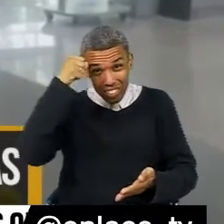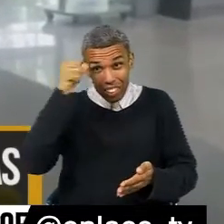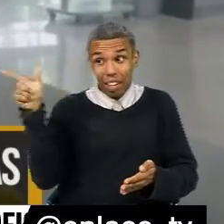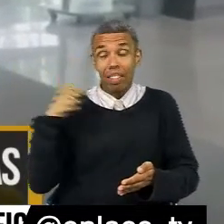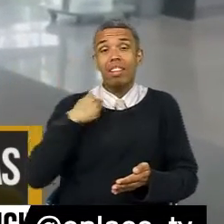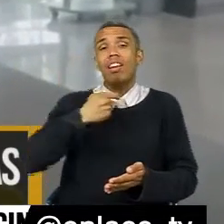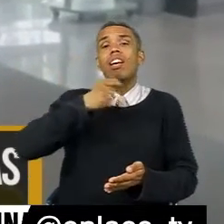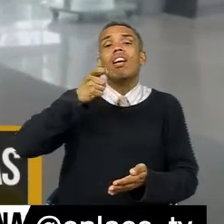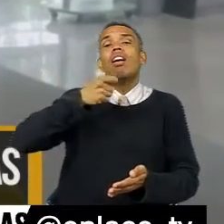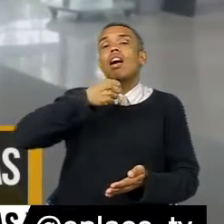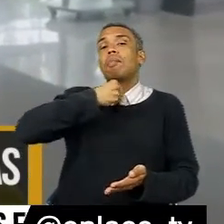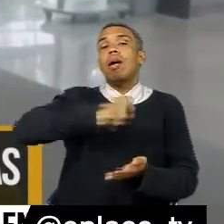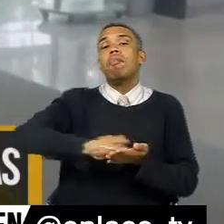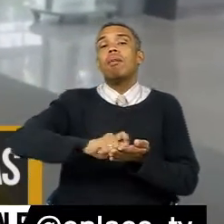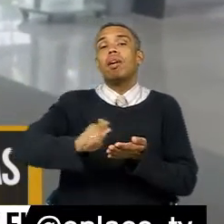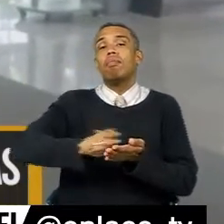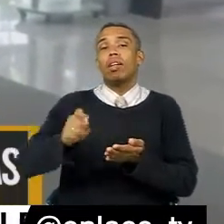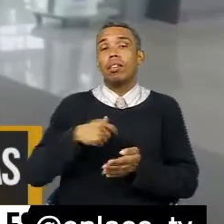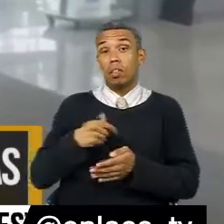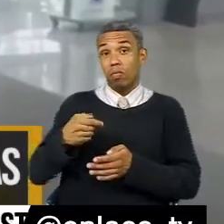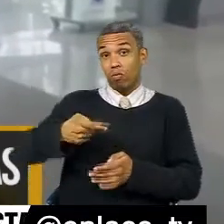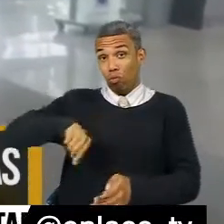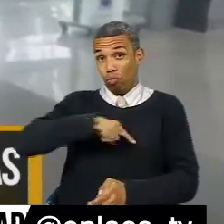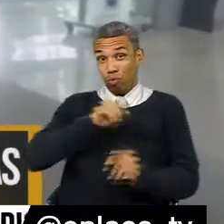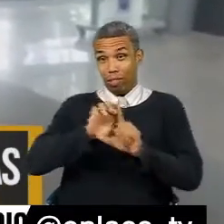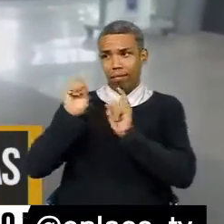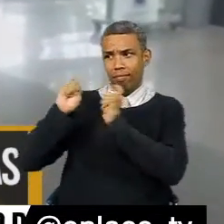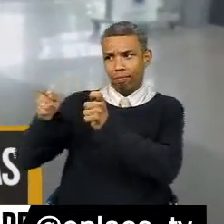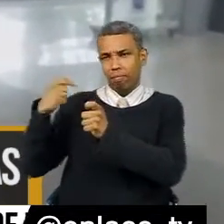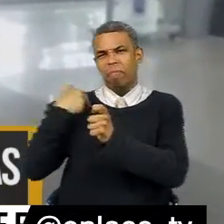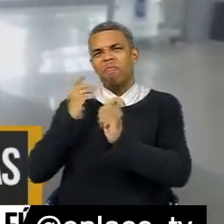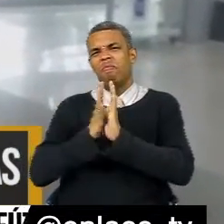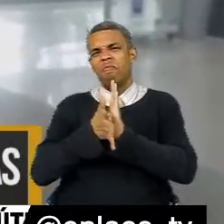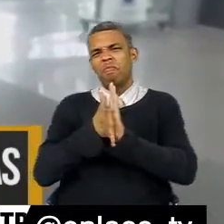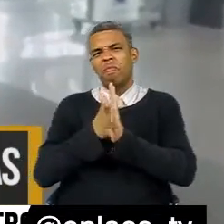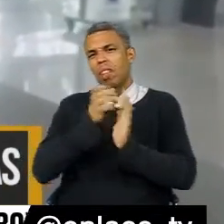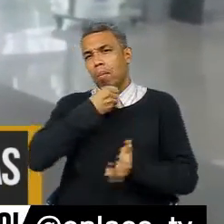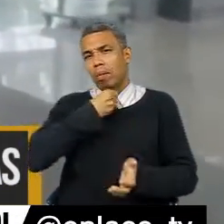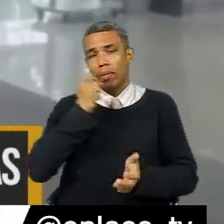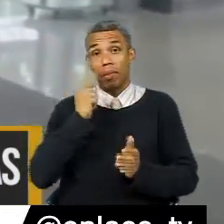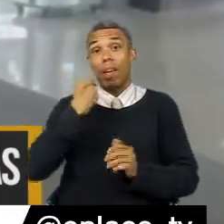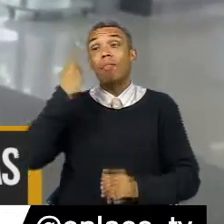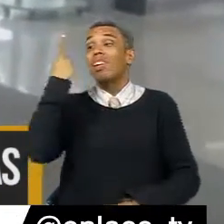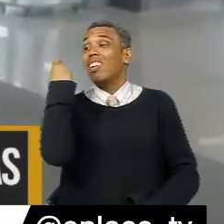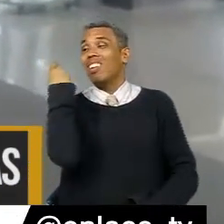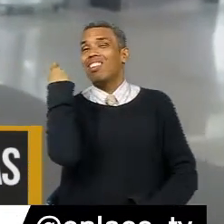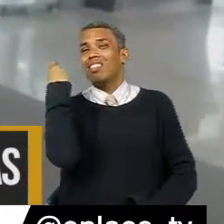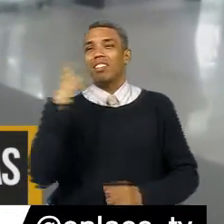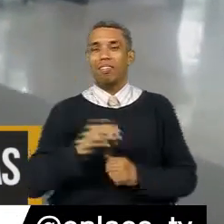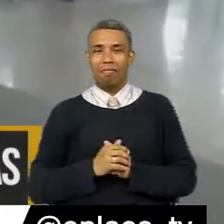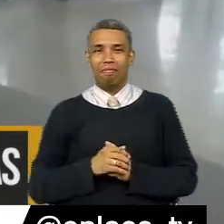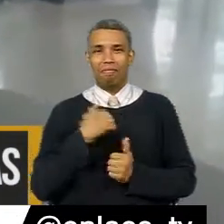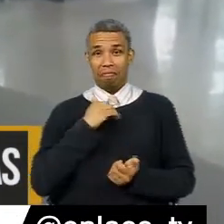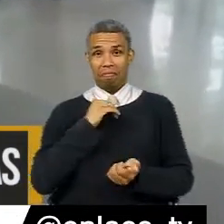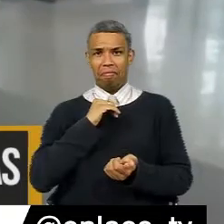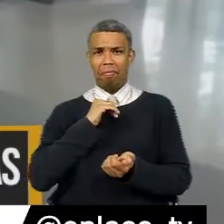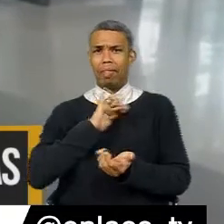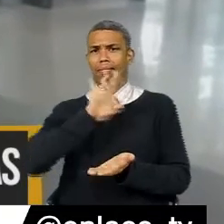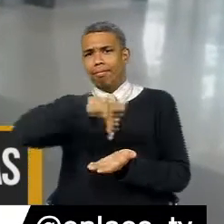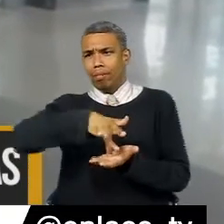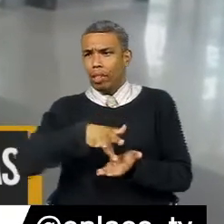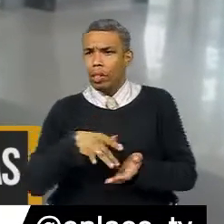Internacional Rafael Núñez, de camino a Barranca Bermeja, pero les quiero contar que ayer pudimos lograr, en medio de las más estrictas